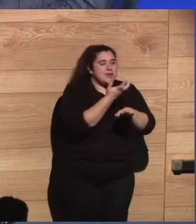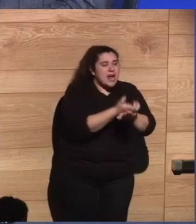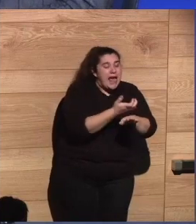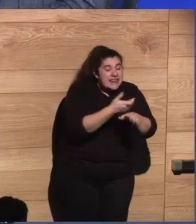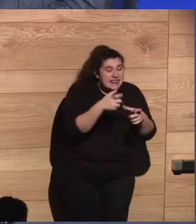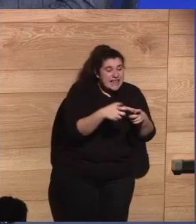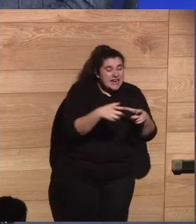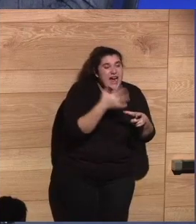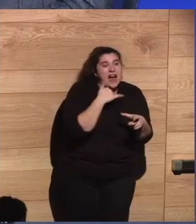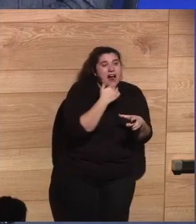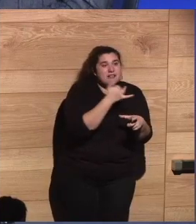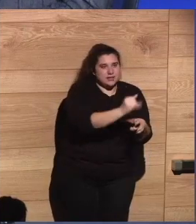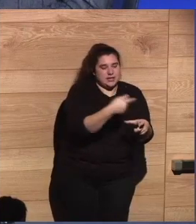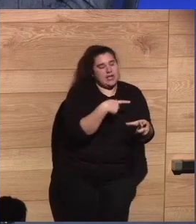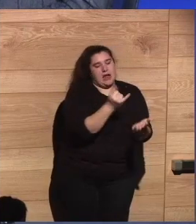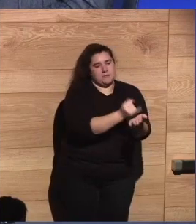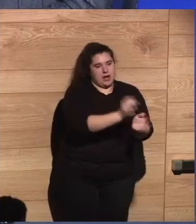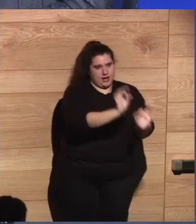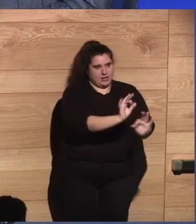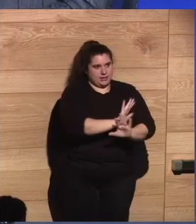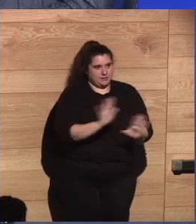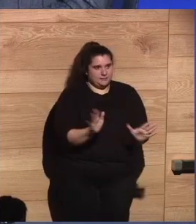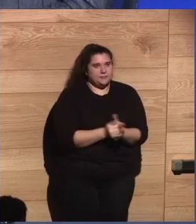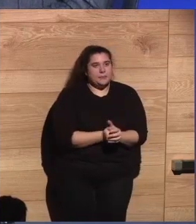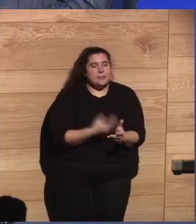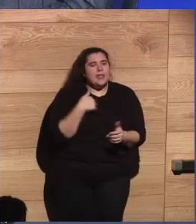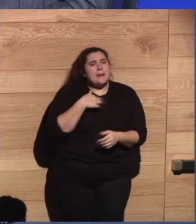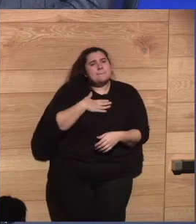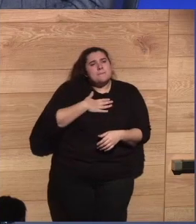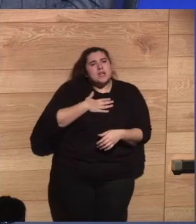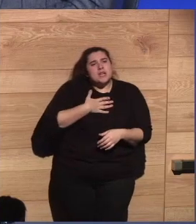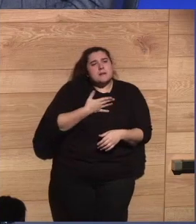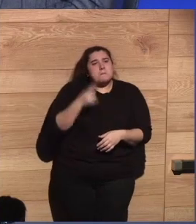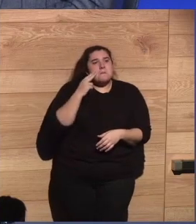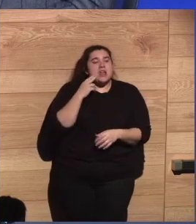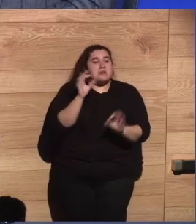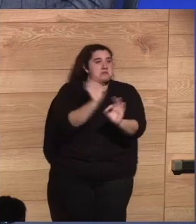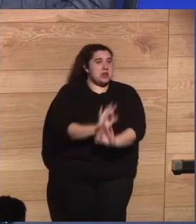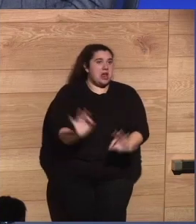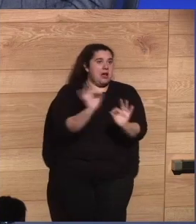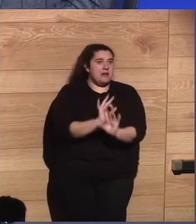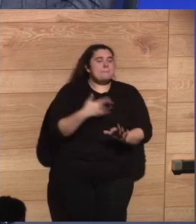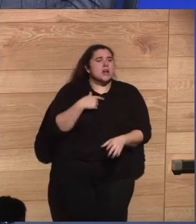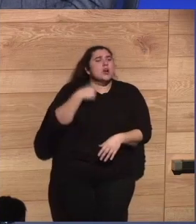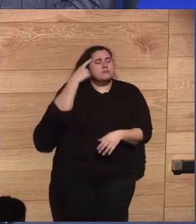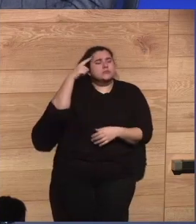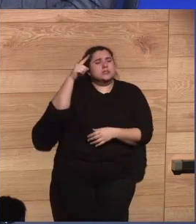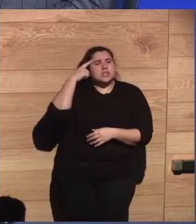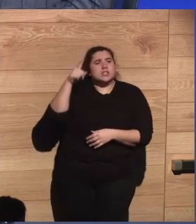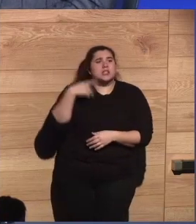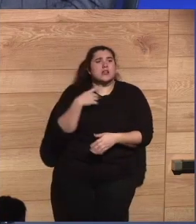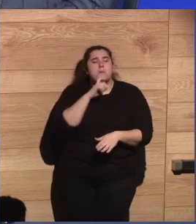experimentación, un montón. Claro, y esto, a ver, a mí no me ha dado ningún miedo, pero yo soy consciente que